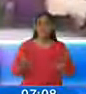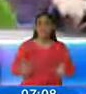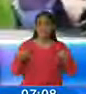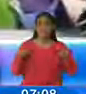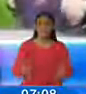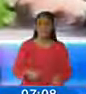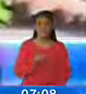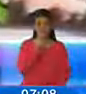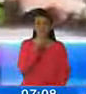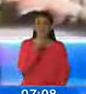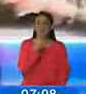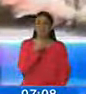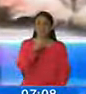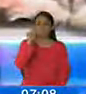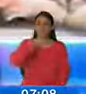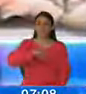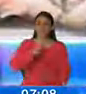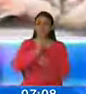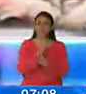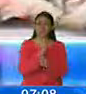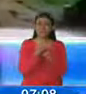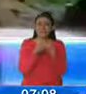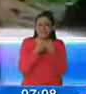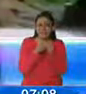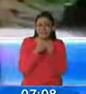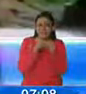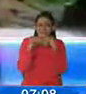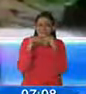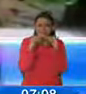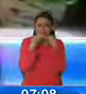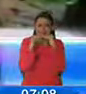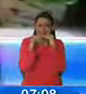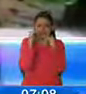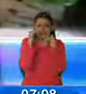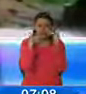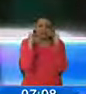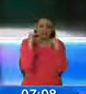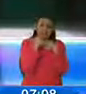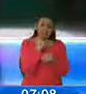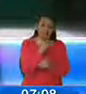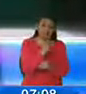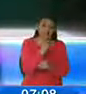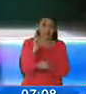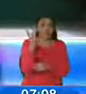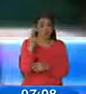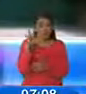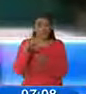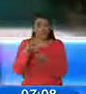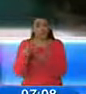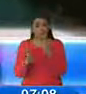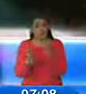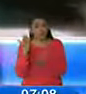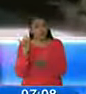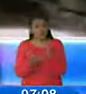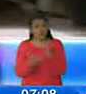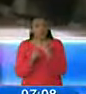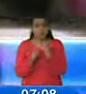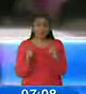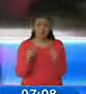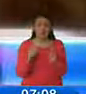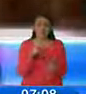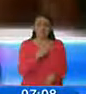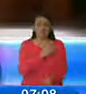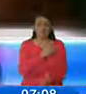público, reconoció que existe un resultado muy apretado, habló de dos posibles escenarios, una segunda vuelta, aunque expresó que no pierde la